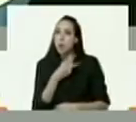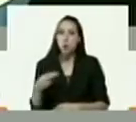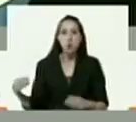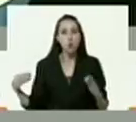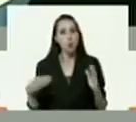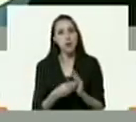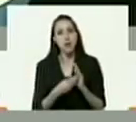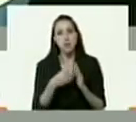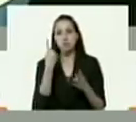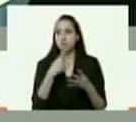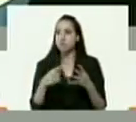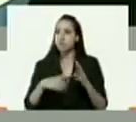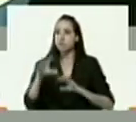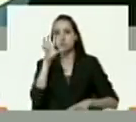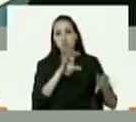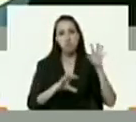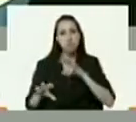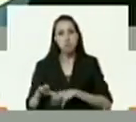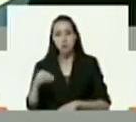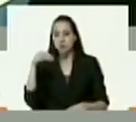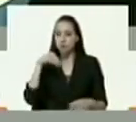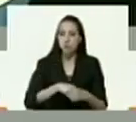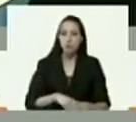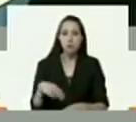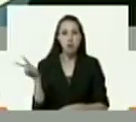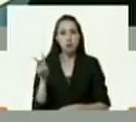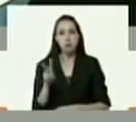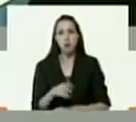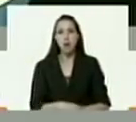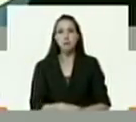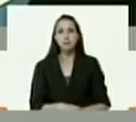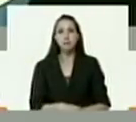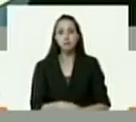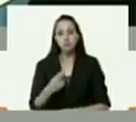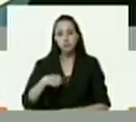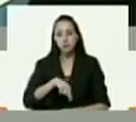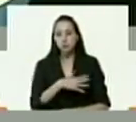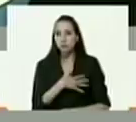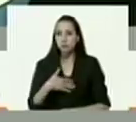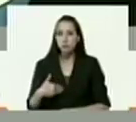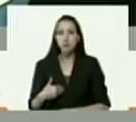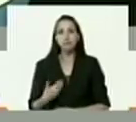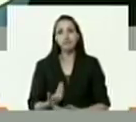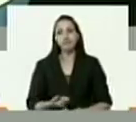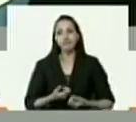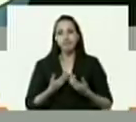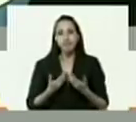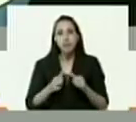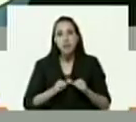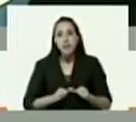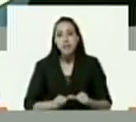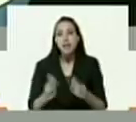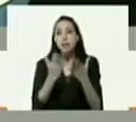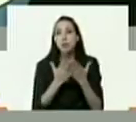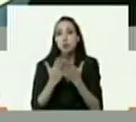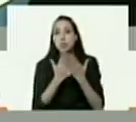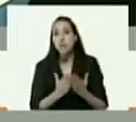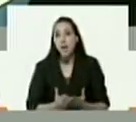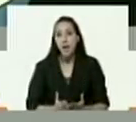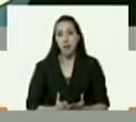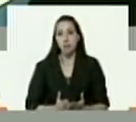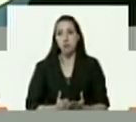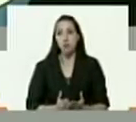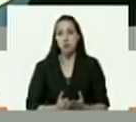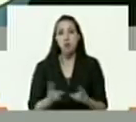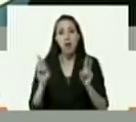que pueda ir a Venezuela a ello. Y estamos dispuestos a seguir estudiando con la oficina de la alta